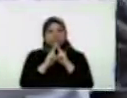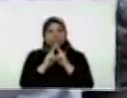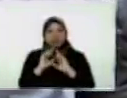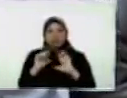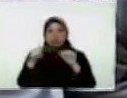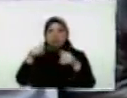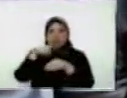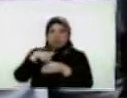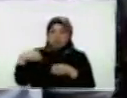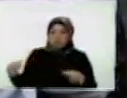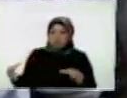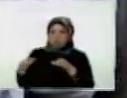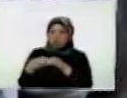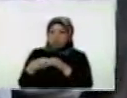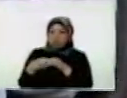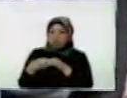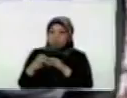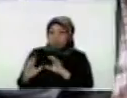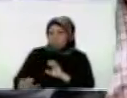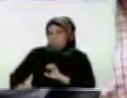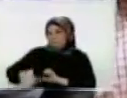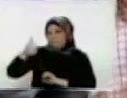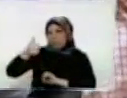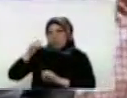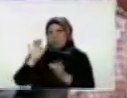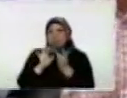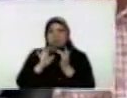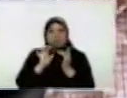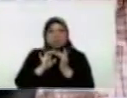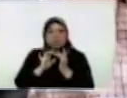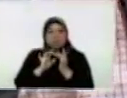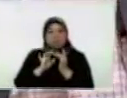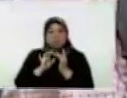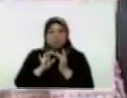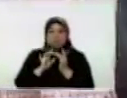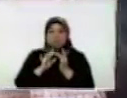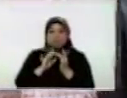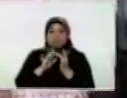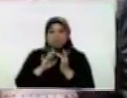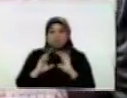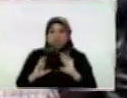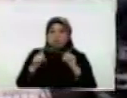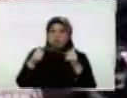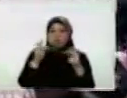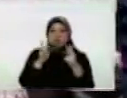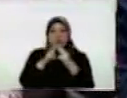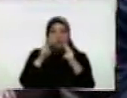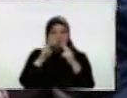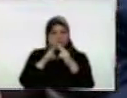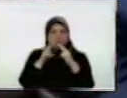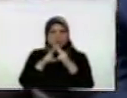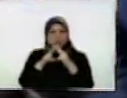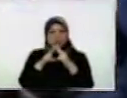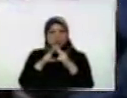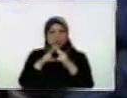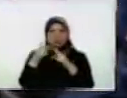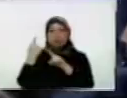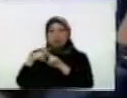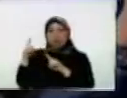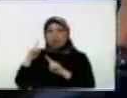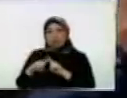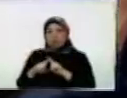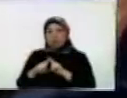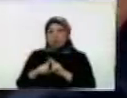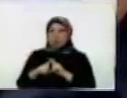las reuniones más directas. Comenzó uno a conocer compañeros, de ahí conocí al compañero